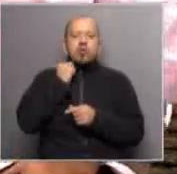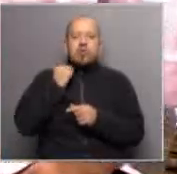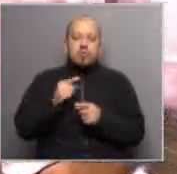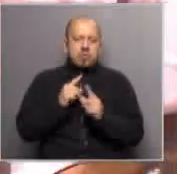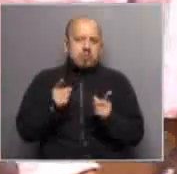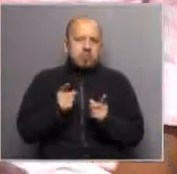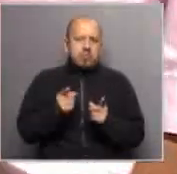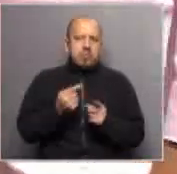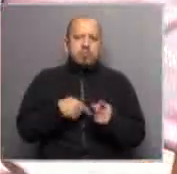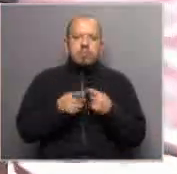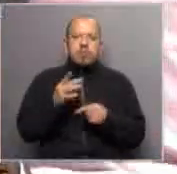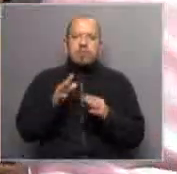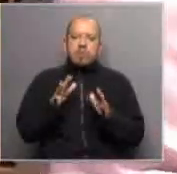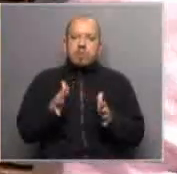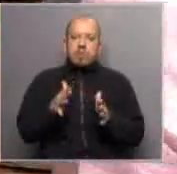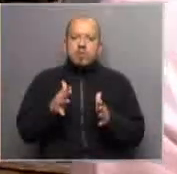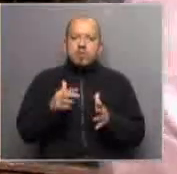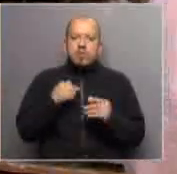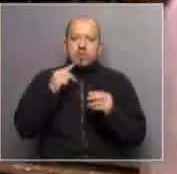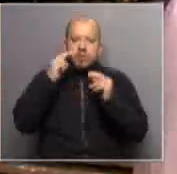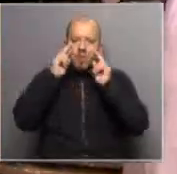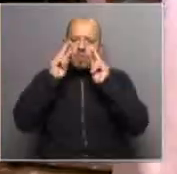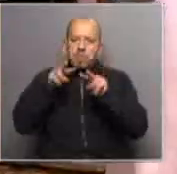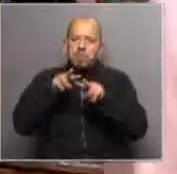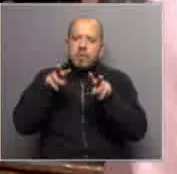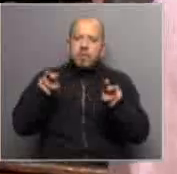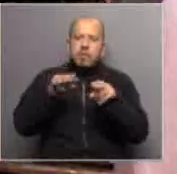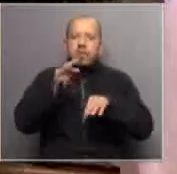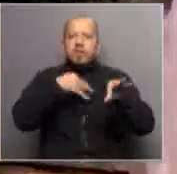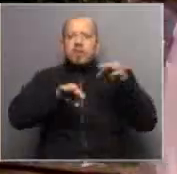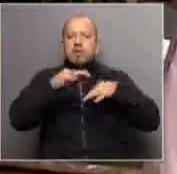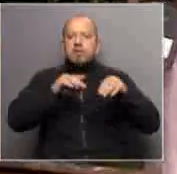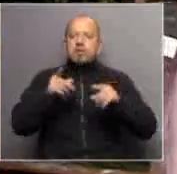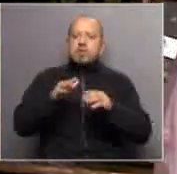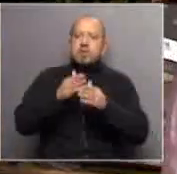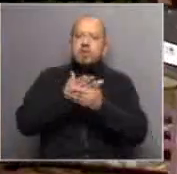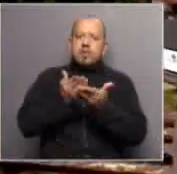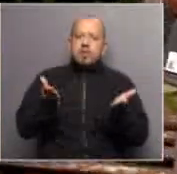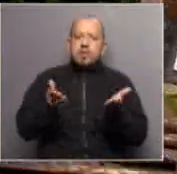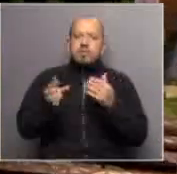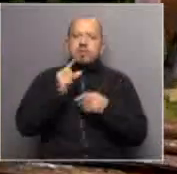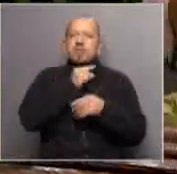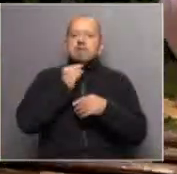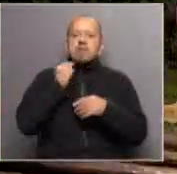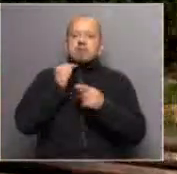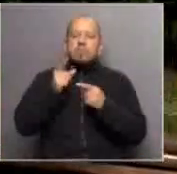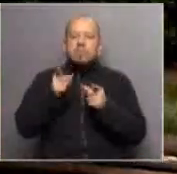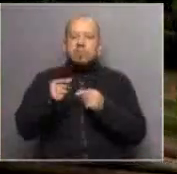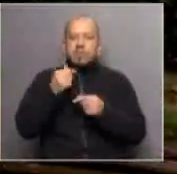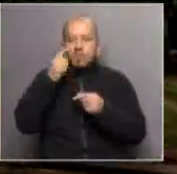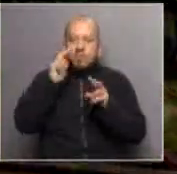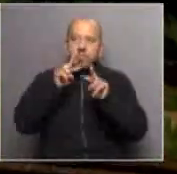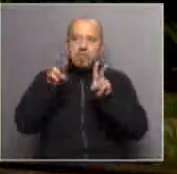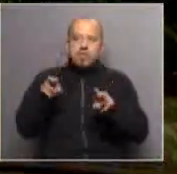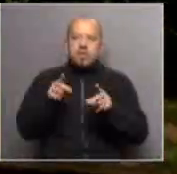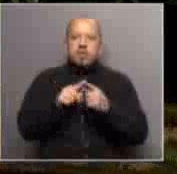menos, pero tenía ese, admiraba el sentido teatral y ritual del cristianismo y sobre todo del catolicismo. O sea,